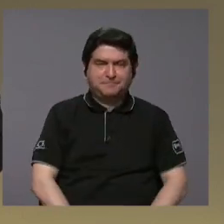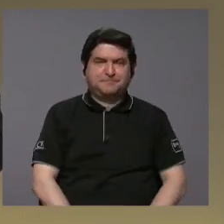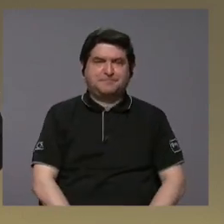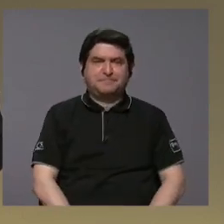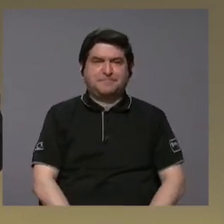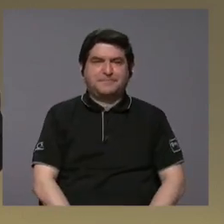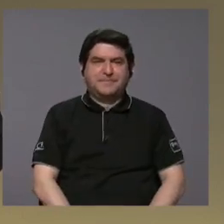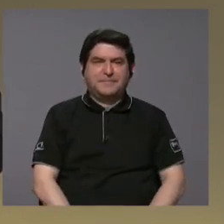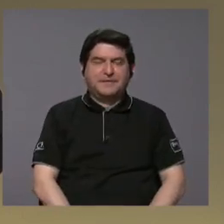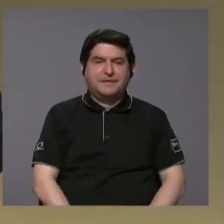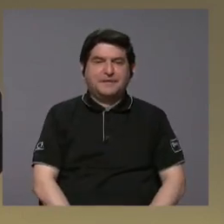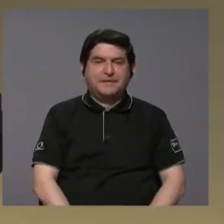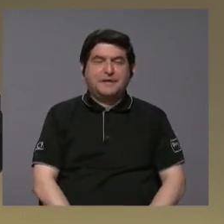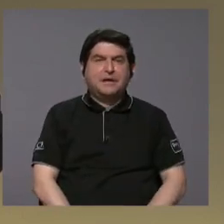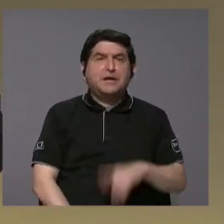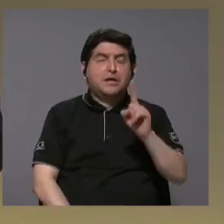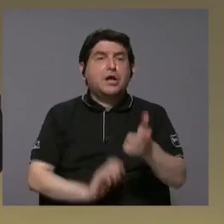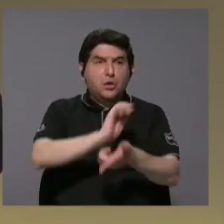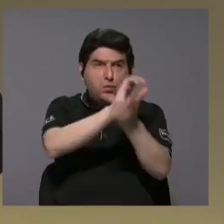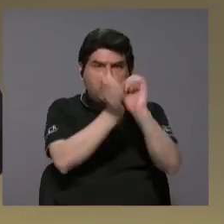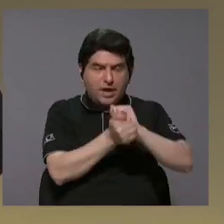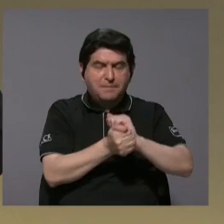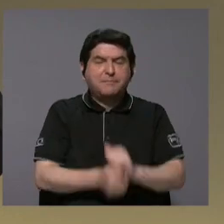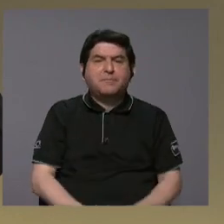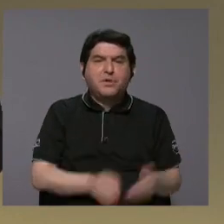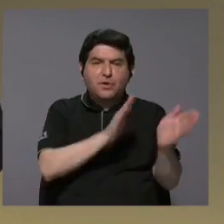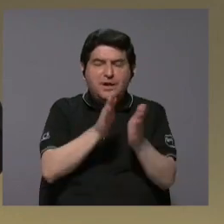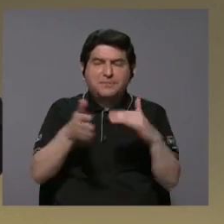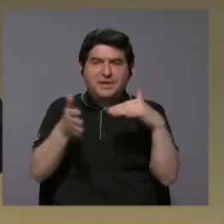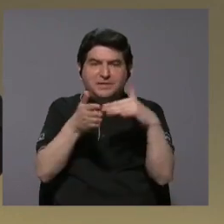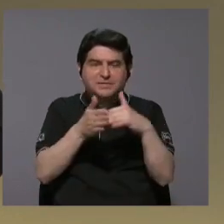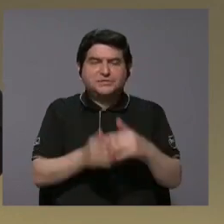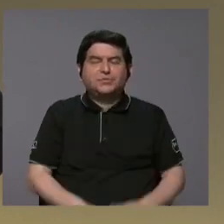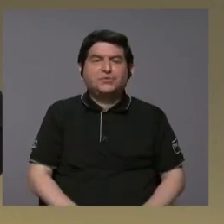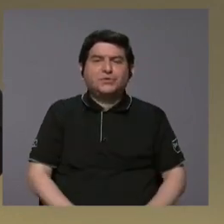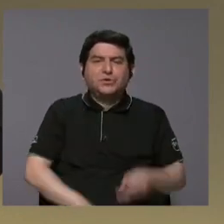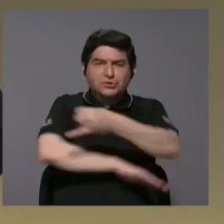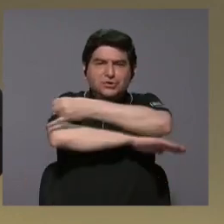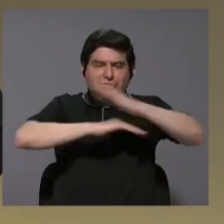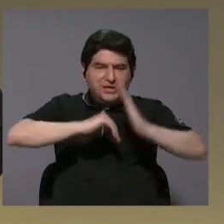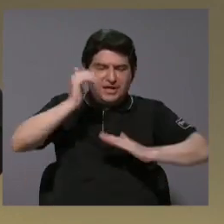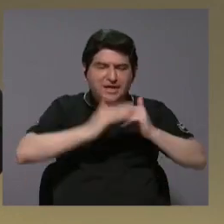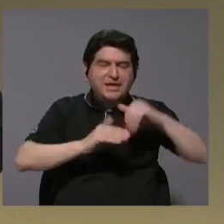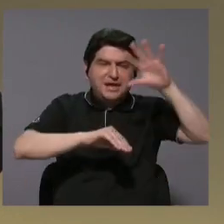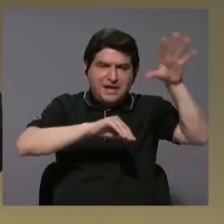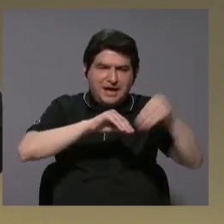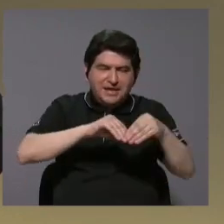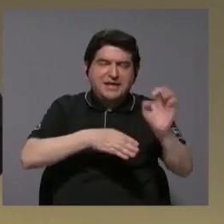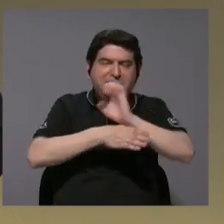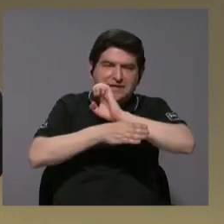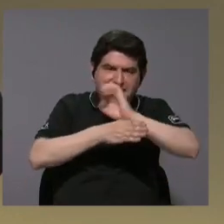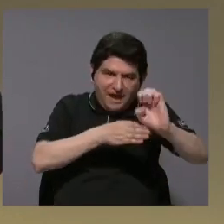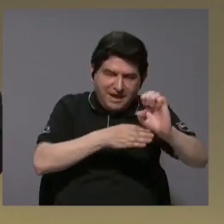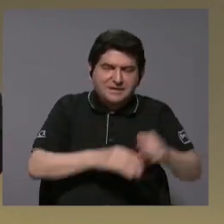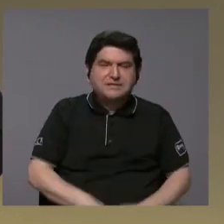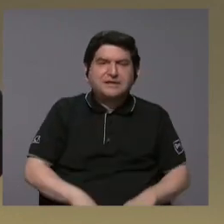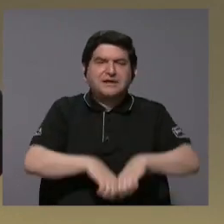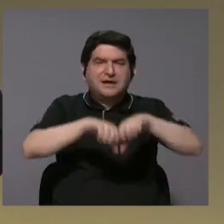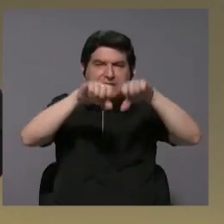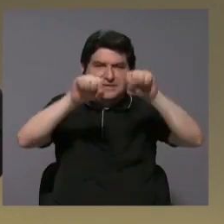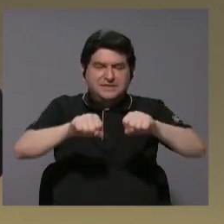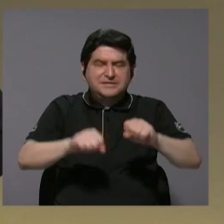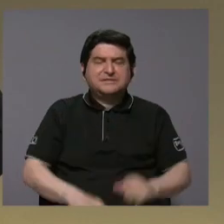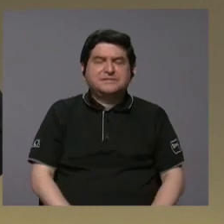Y se plasmó en una reforma reciente del plan de estudios de ingeniería civil, ¿no? Para incorporar temas de ética, temas de sistemas naturales